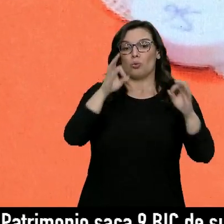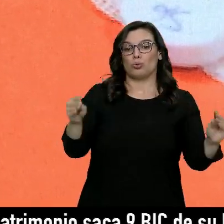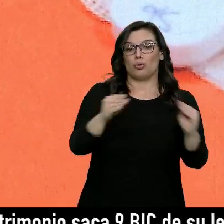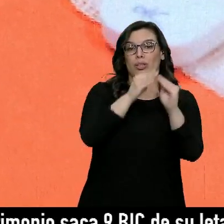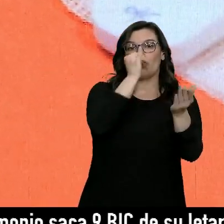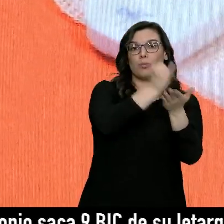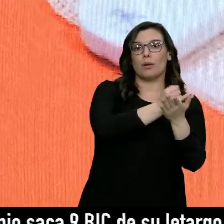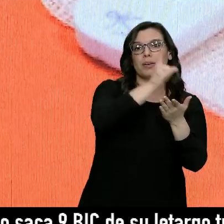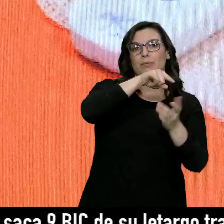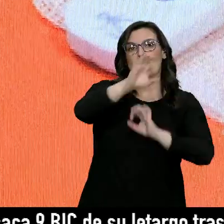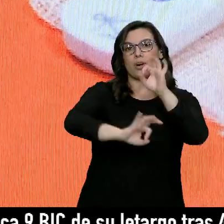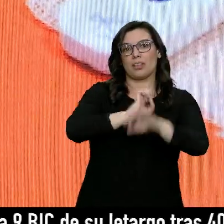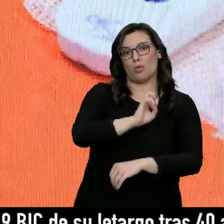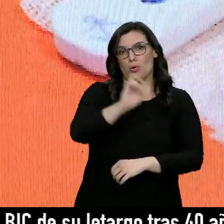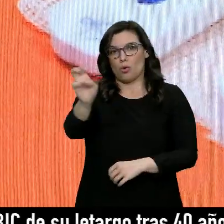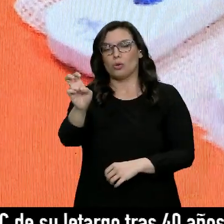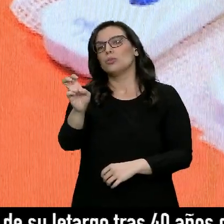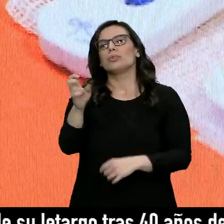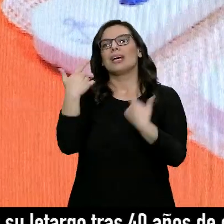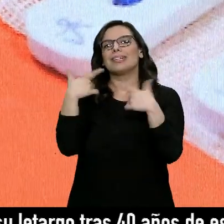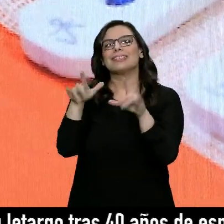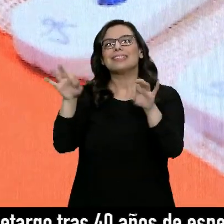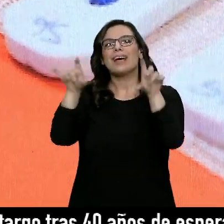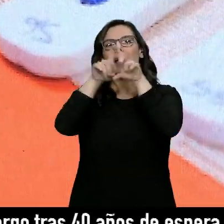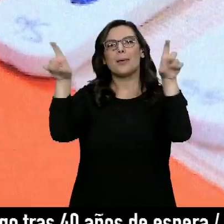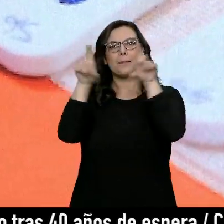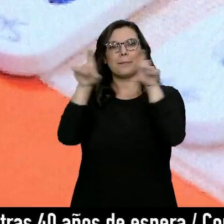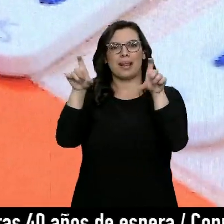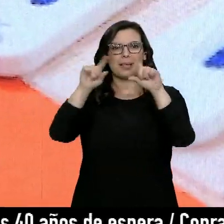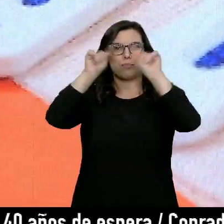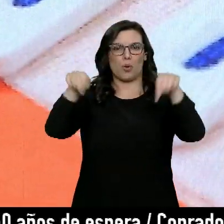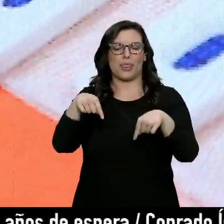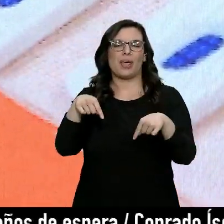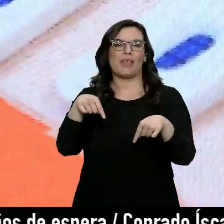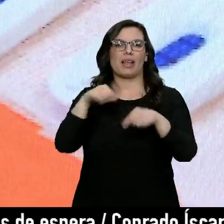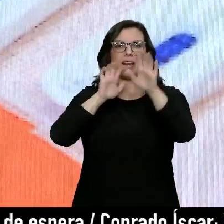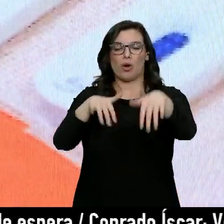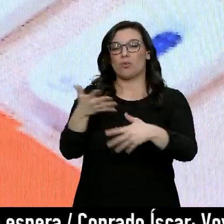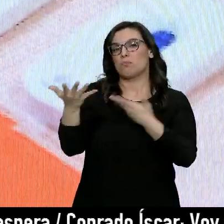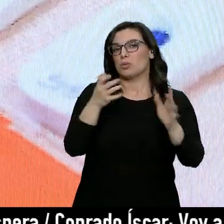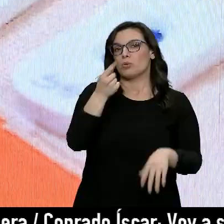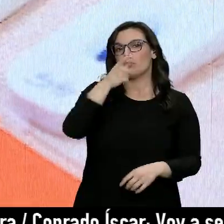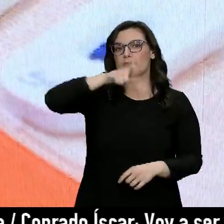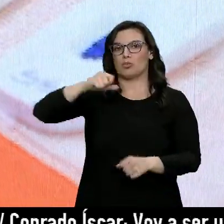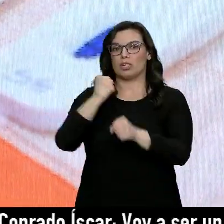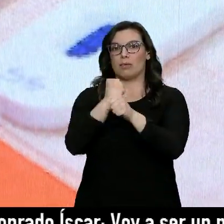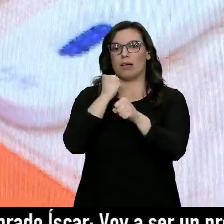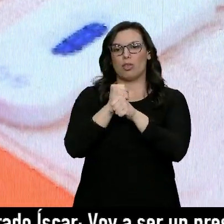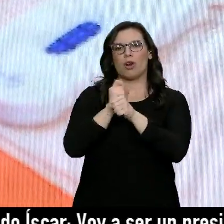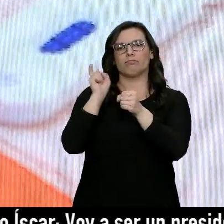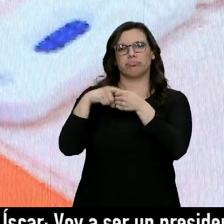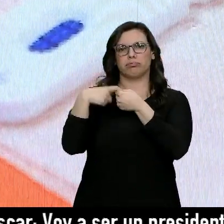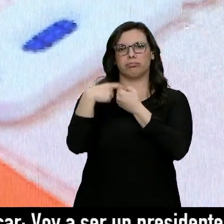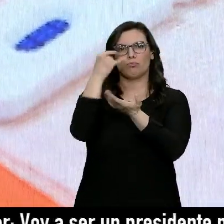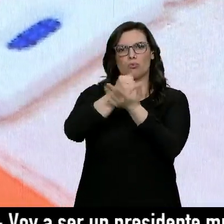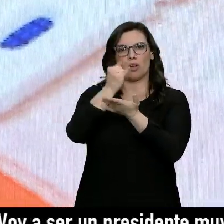se ha organizado otra destinada al sector empresarial de esa provincia. Unos 1.000 trabajadores se están sometiendo a los test de antígenos